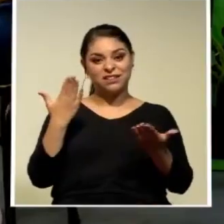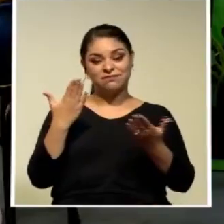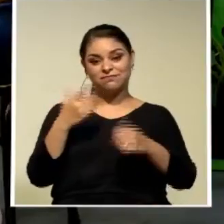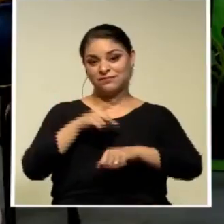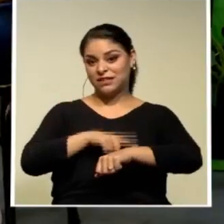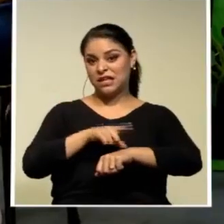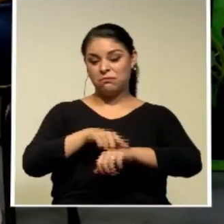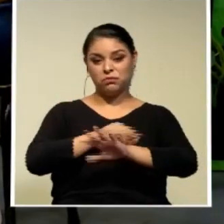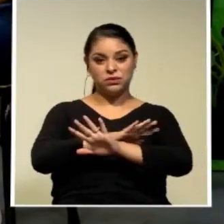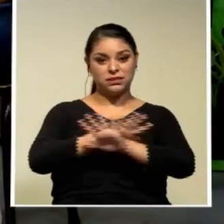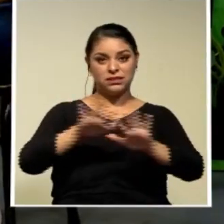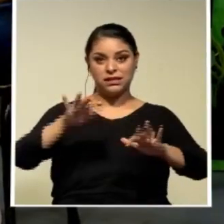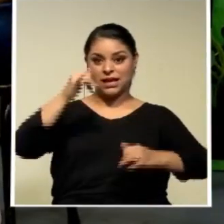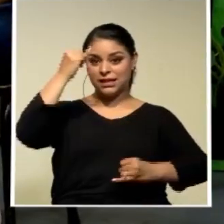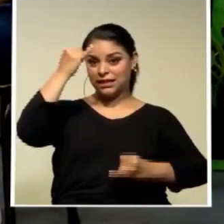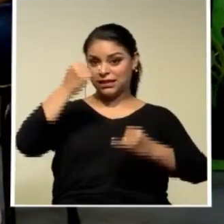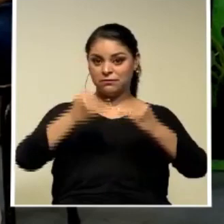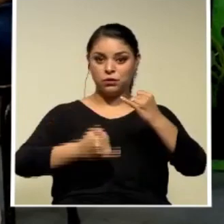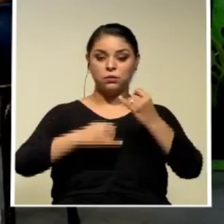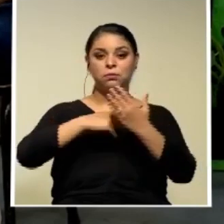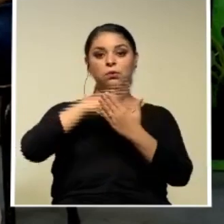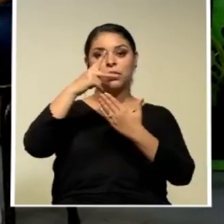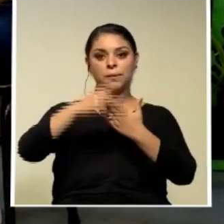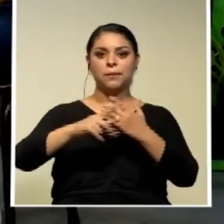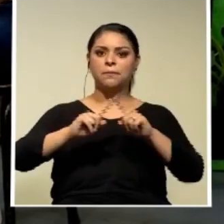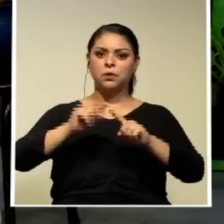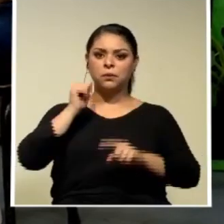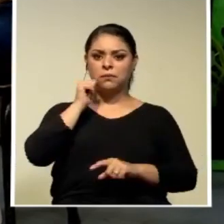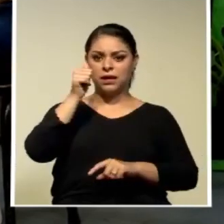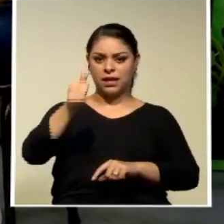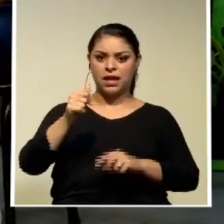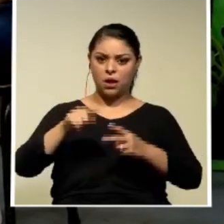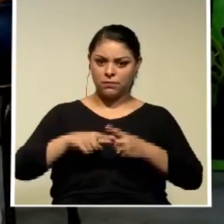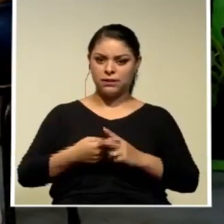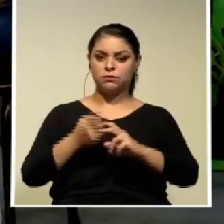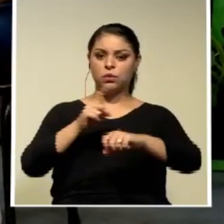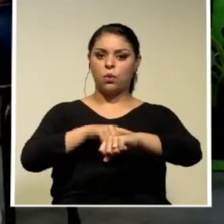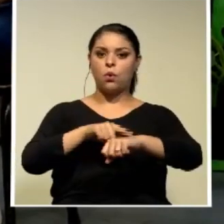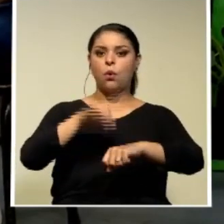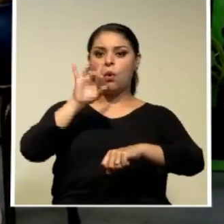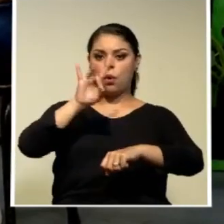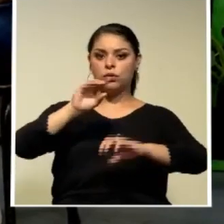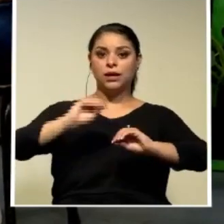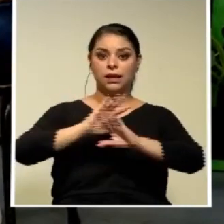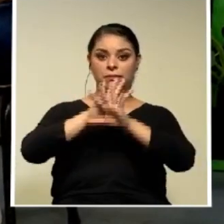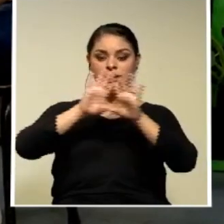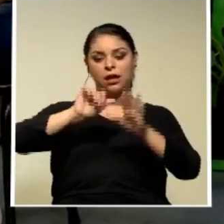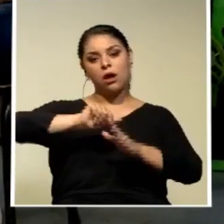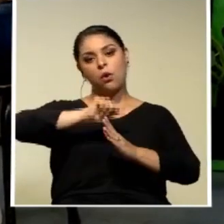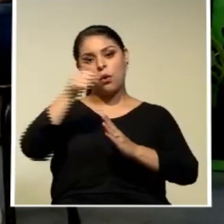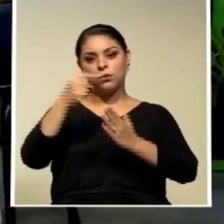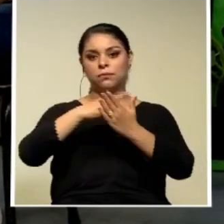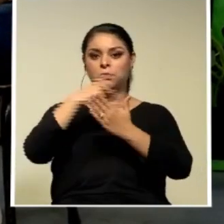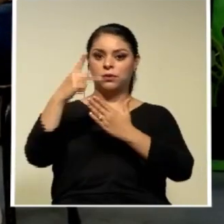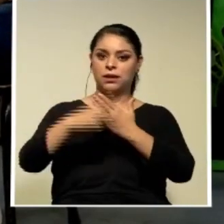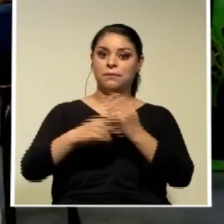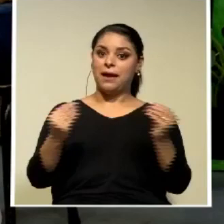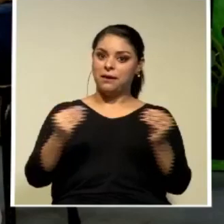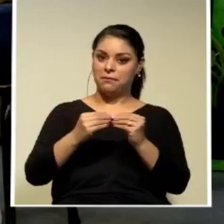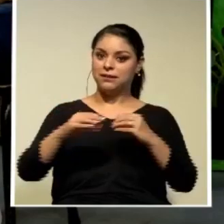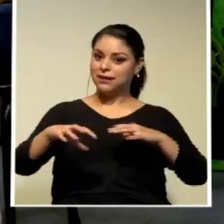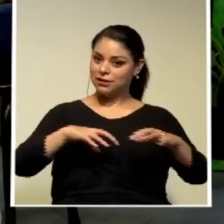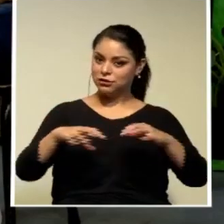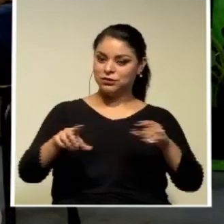se nos acabó el programa, niña Gwen. Ah, pero mañana a partir de las 8 de la mañana tenemos otro programa y vamos a tener mucha acción